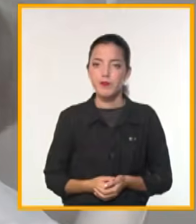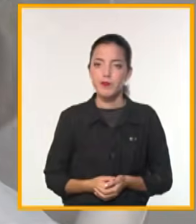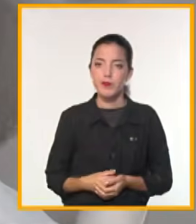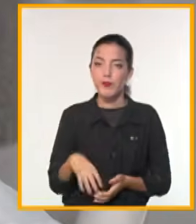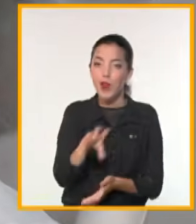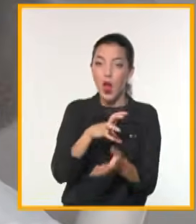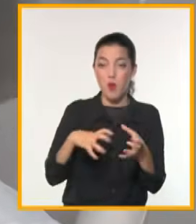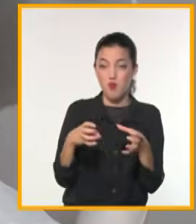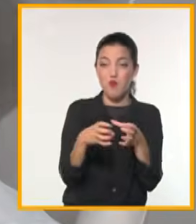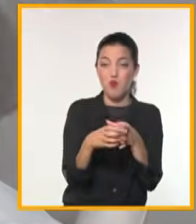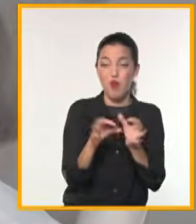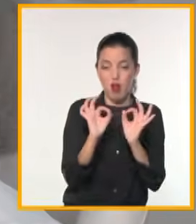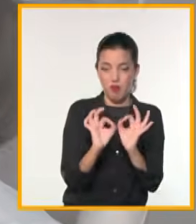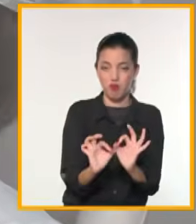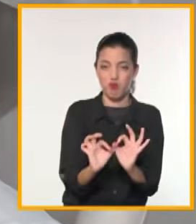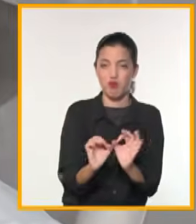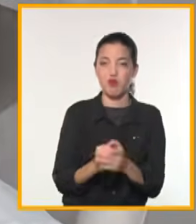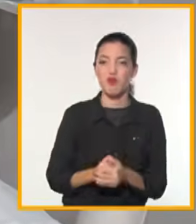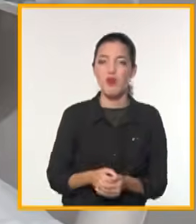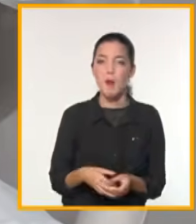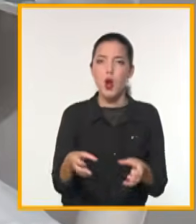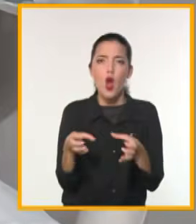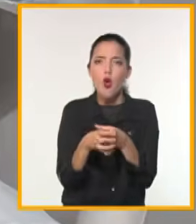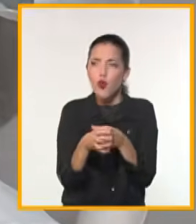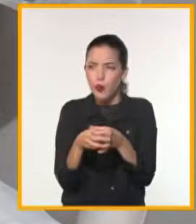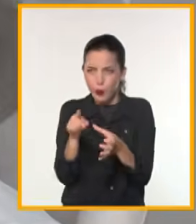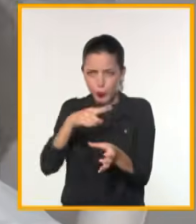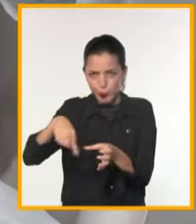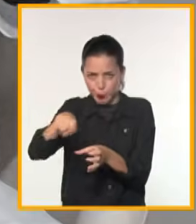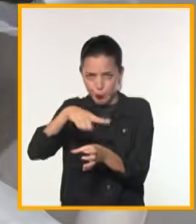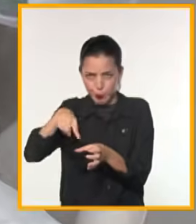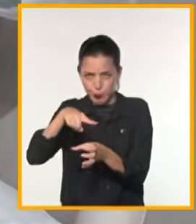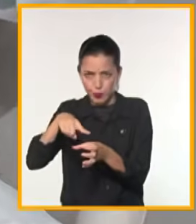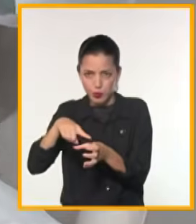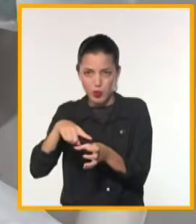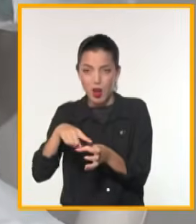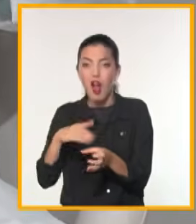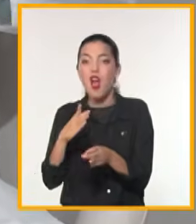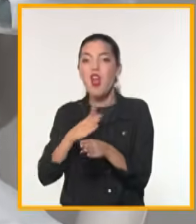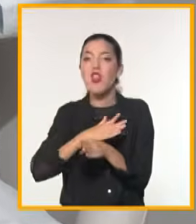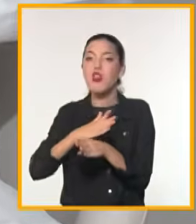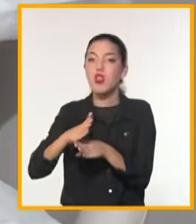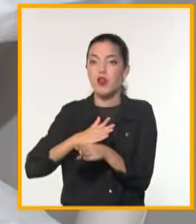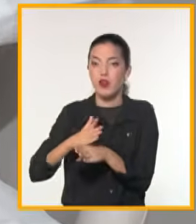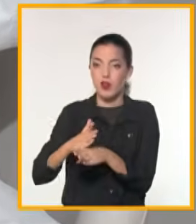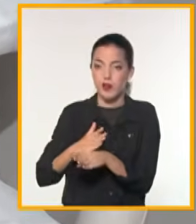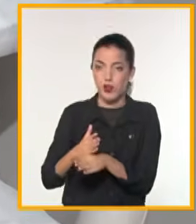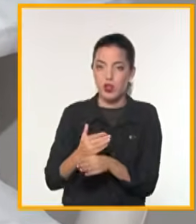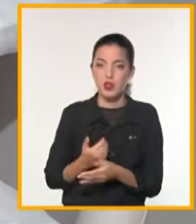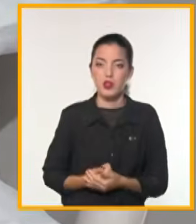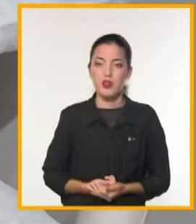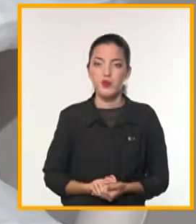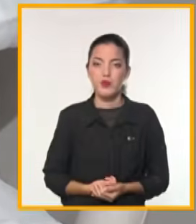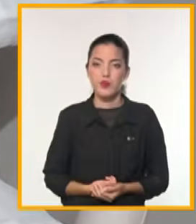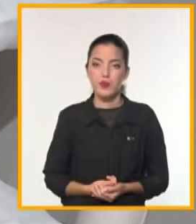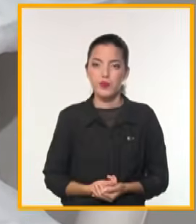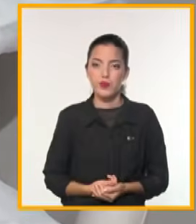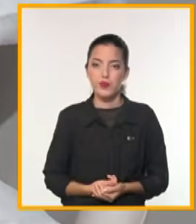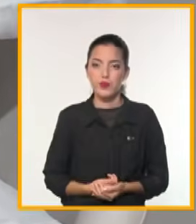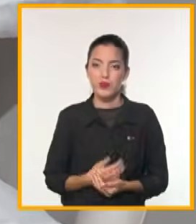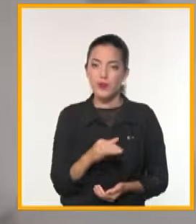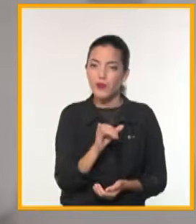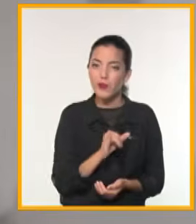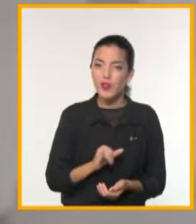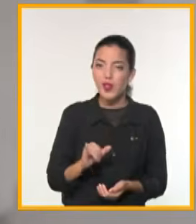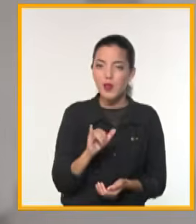Tamayo estaba allí mismo, en la base aérea de entrenamiento militar de Mariel, donde nosotros nos entrenamos también. Y yo, que toda mi vida le tuve miedo a los